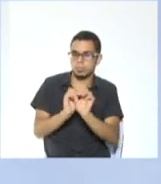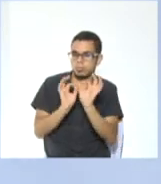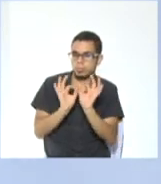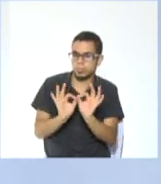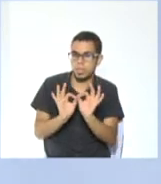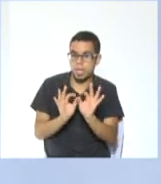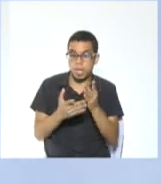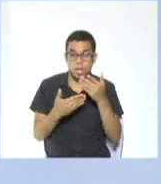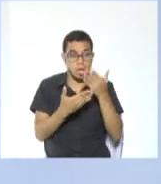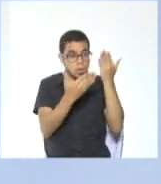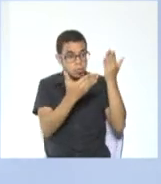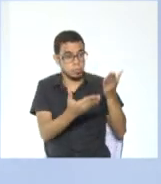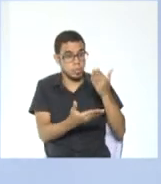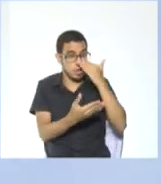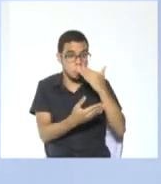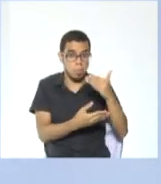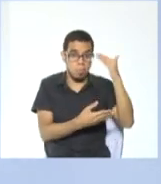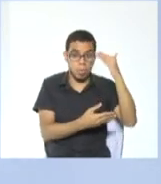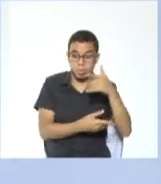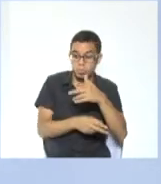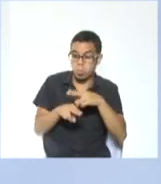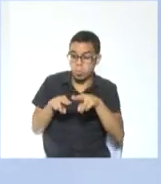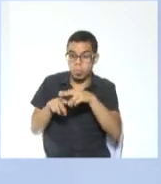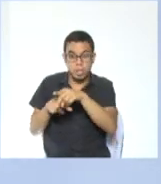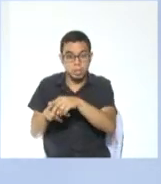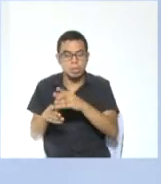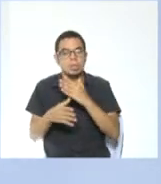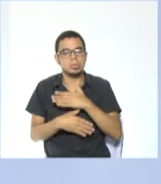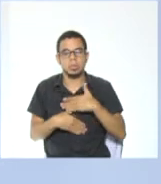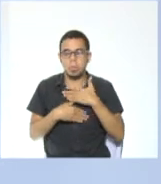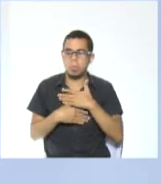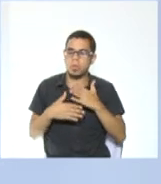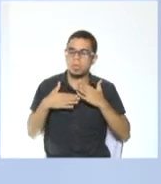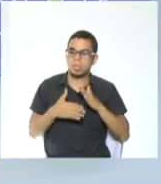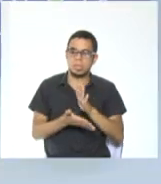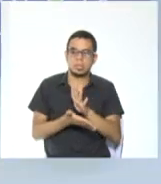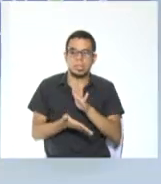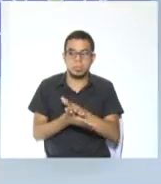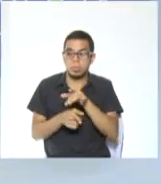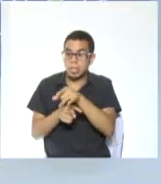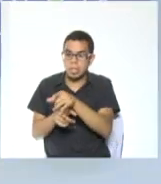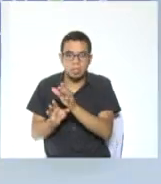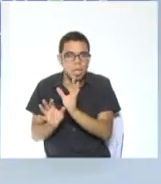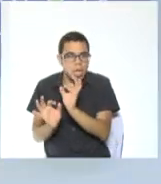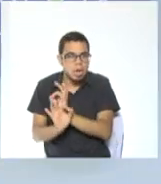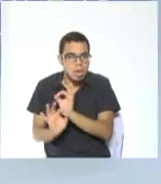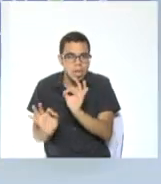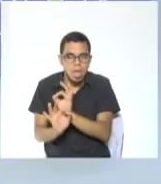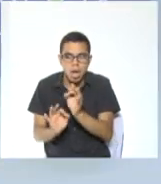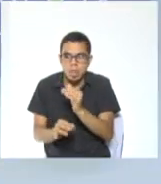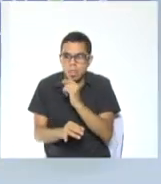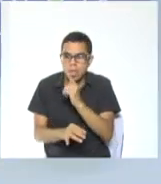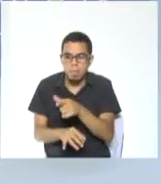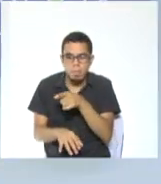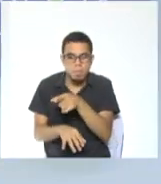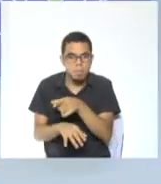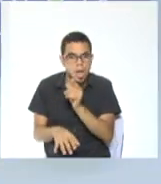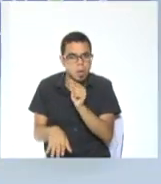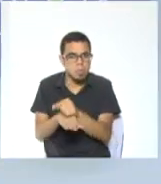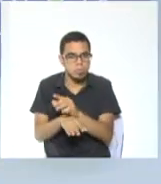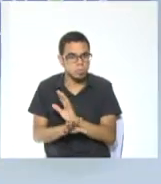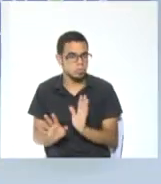niño sentirse cómodo y tranquilo. Es importante considerar las recomendaciones dadas por el